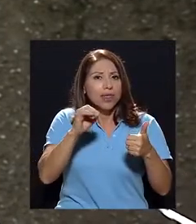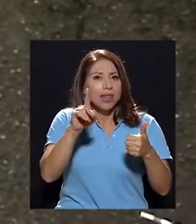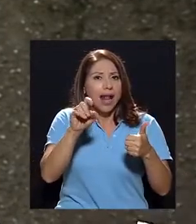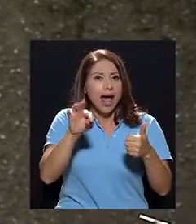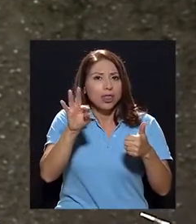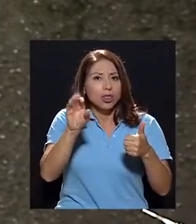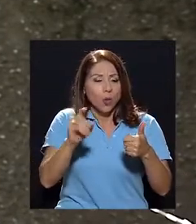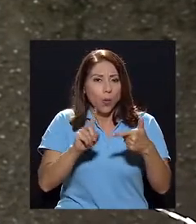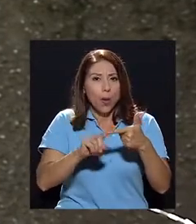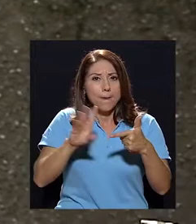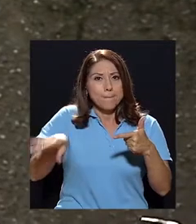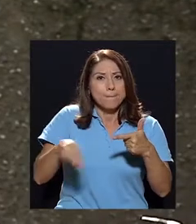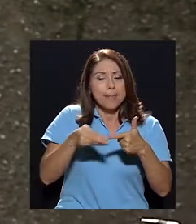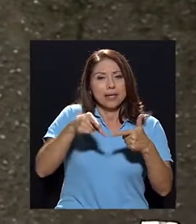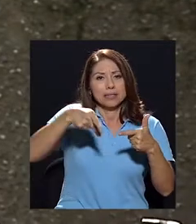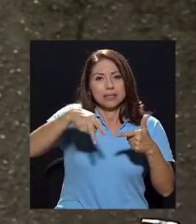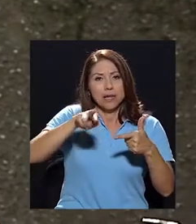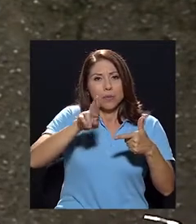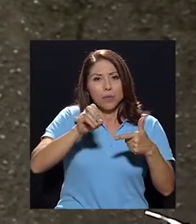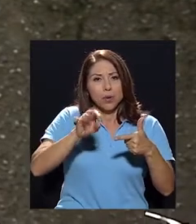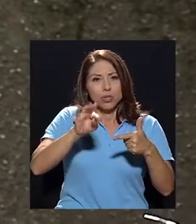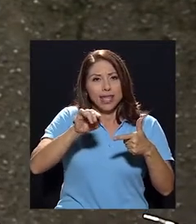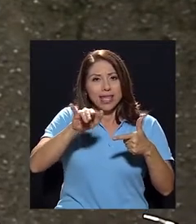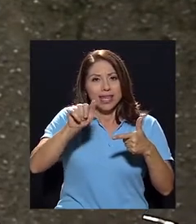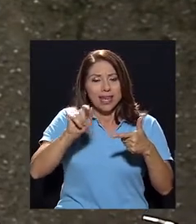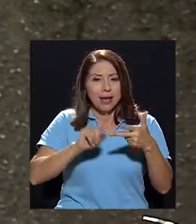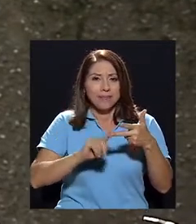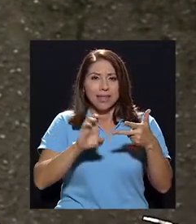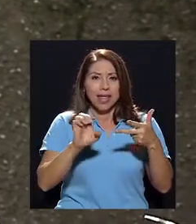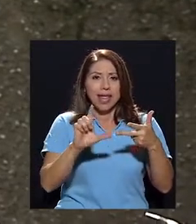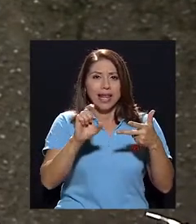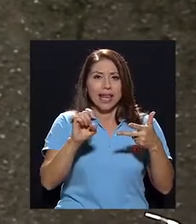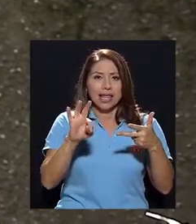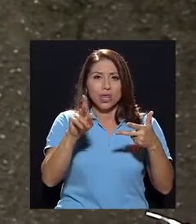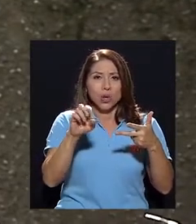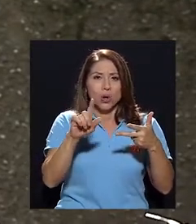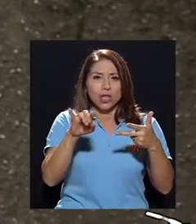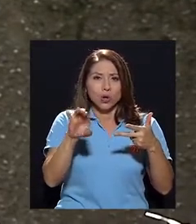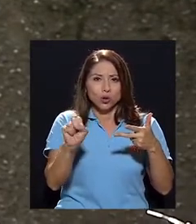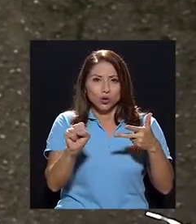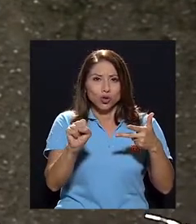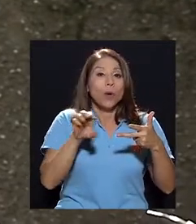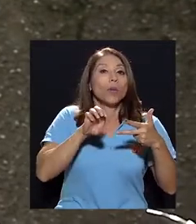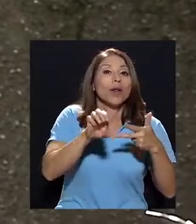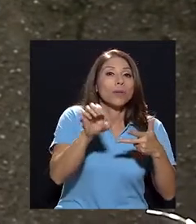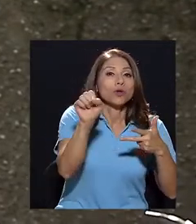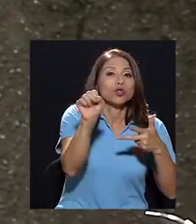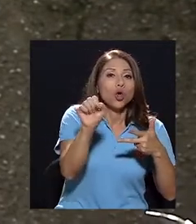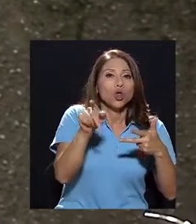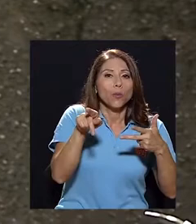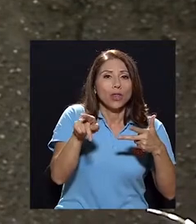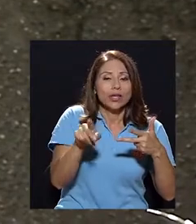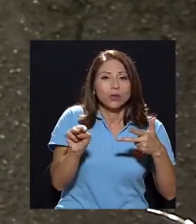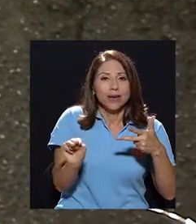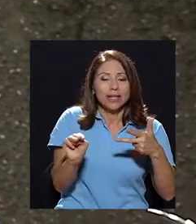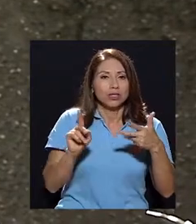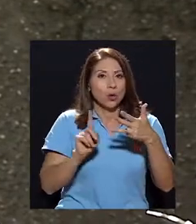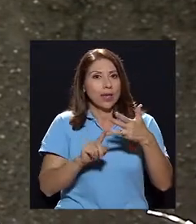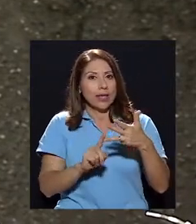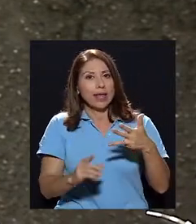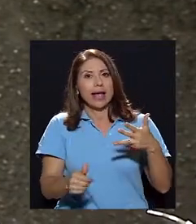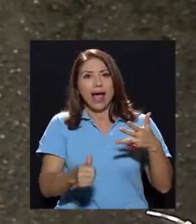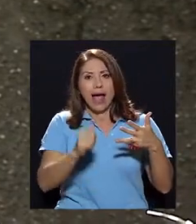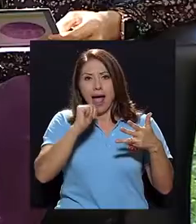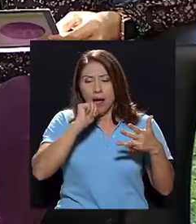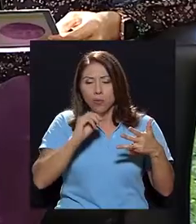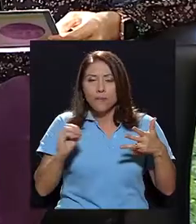un poco más de proteína, va a necesitar electrolitos como sodio, potasio, magnesio y también va a tener un requerimiento mayor